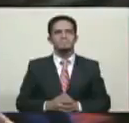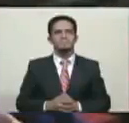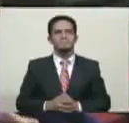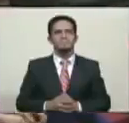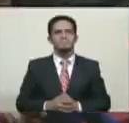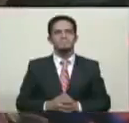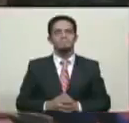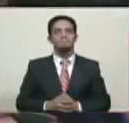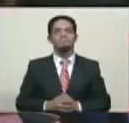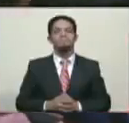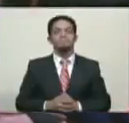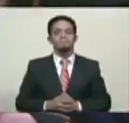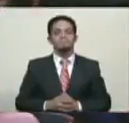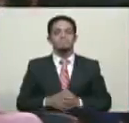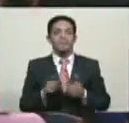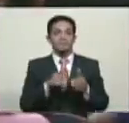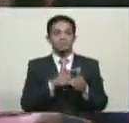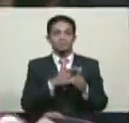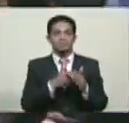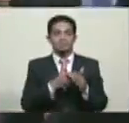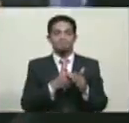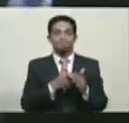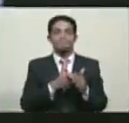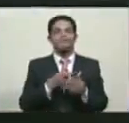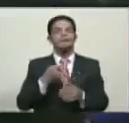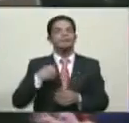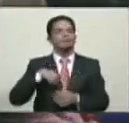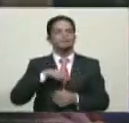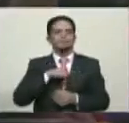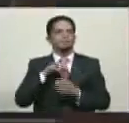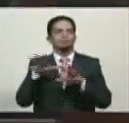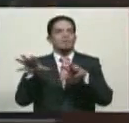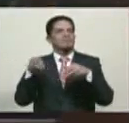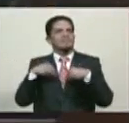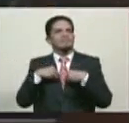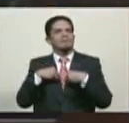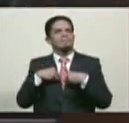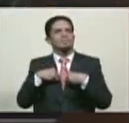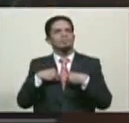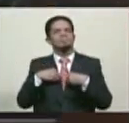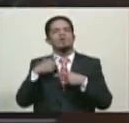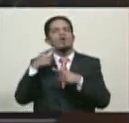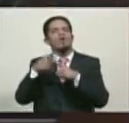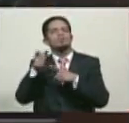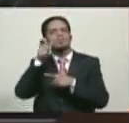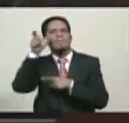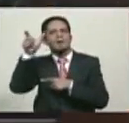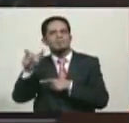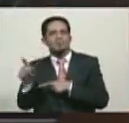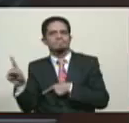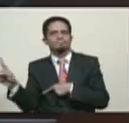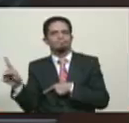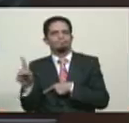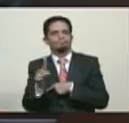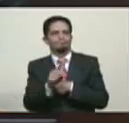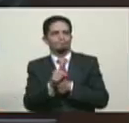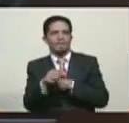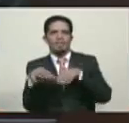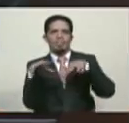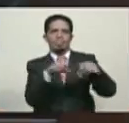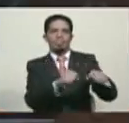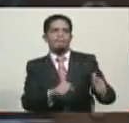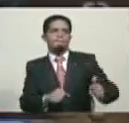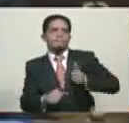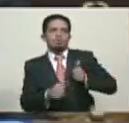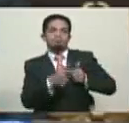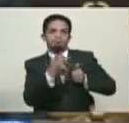Así, y en consecuencia, desconocemos cualquier pretensión inconstitucional de usurpar un cargo de elección